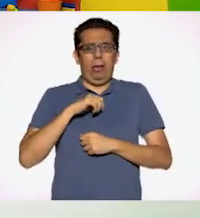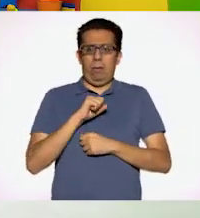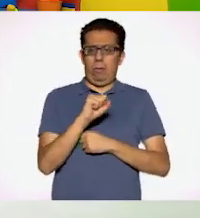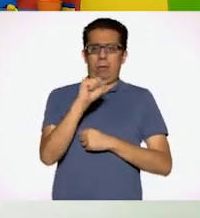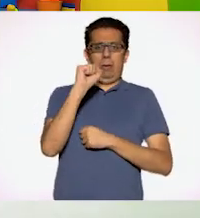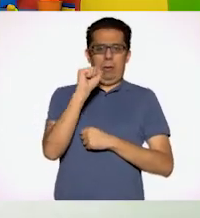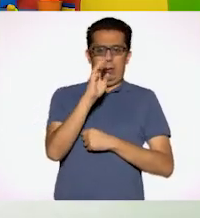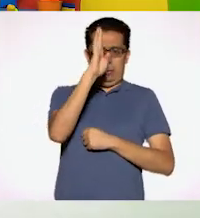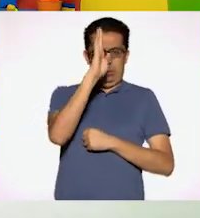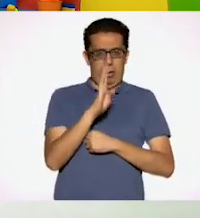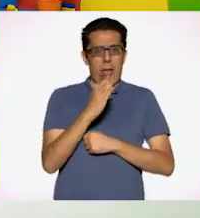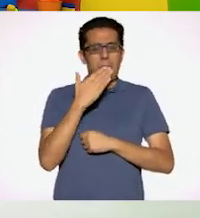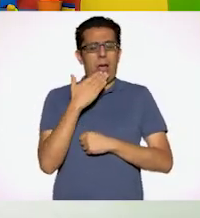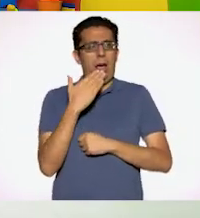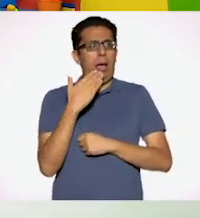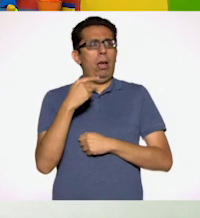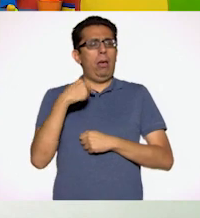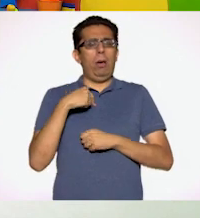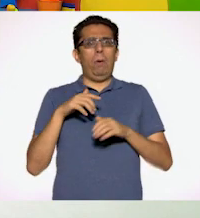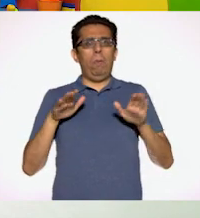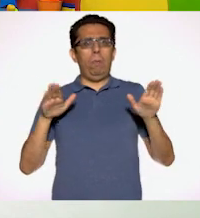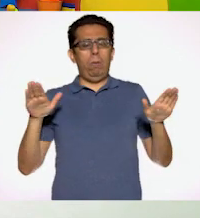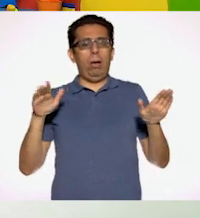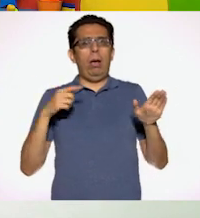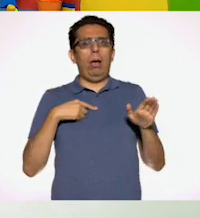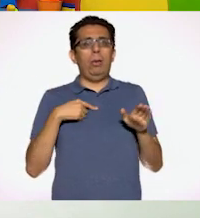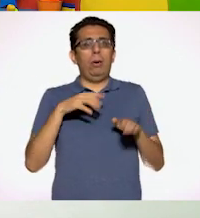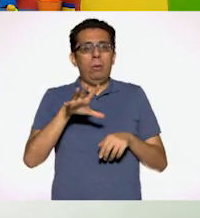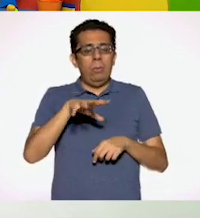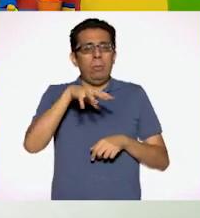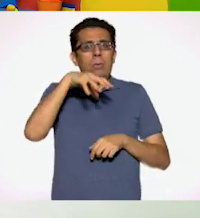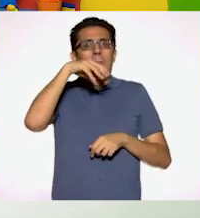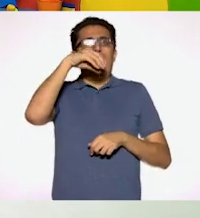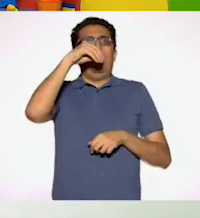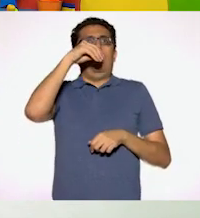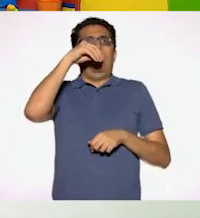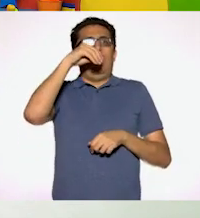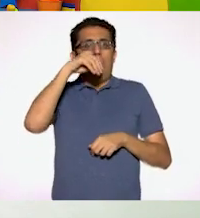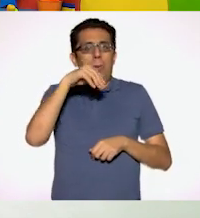mis brazos y respiro profundo, es más fácil.